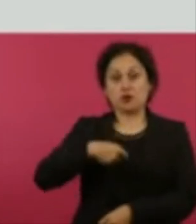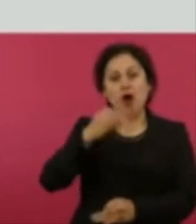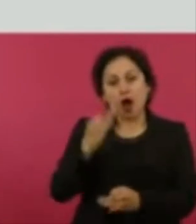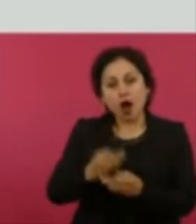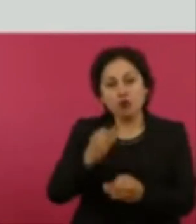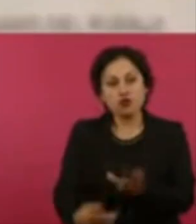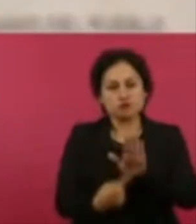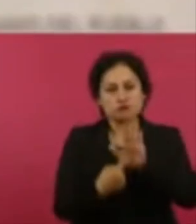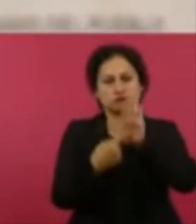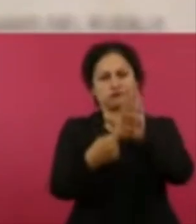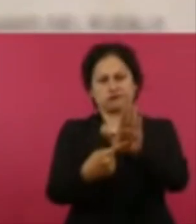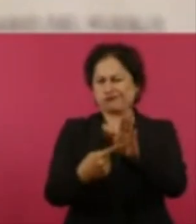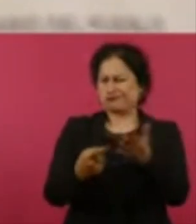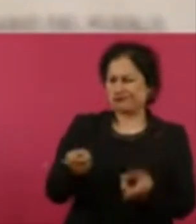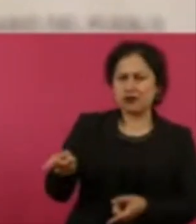amparo